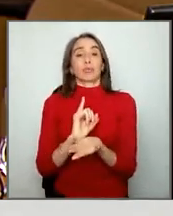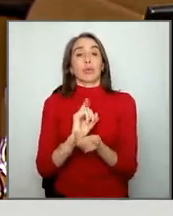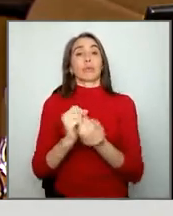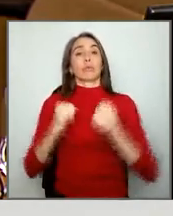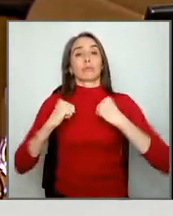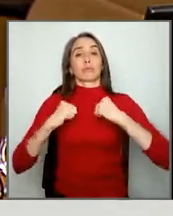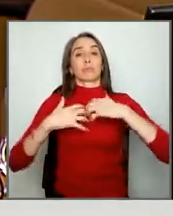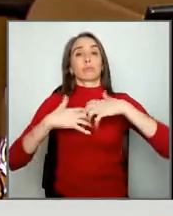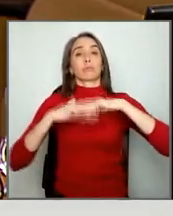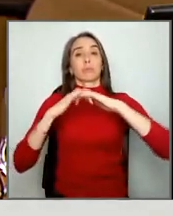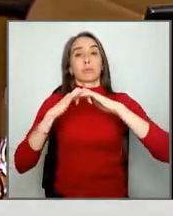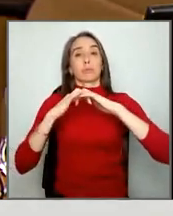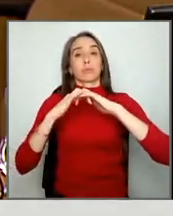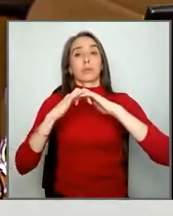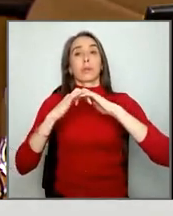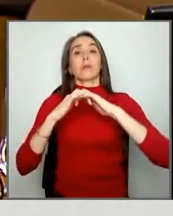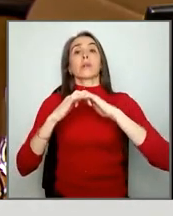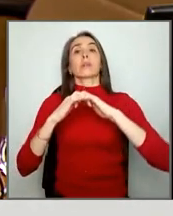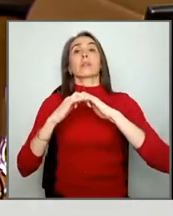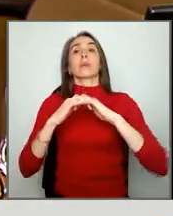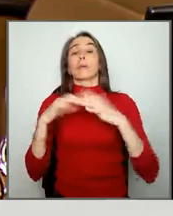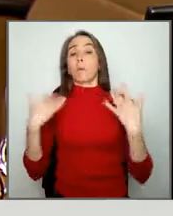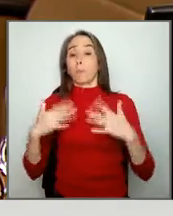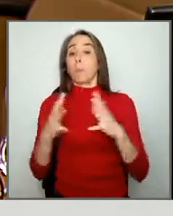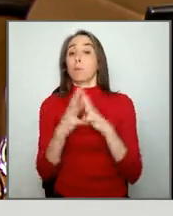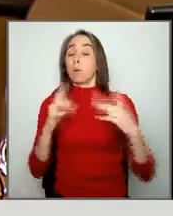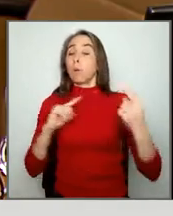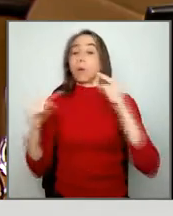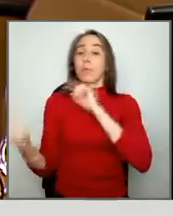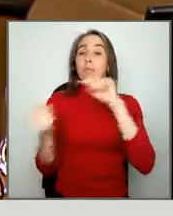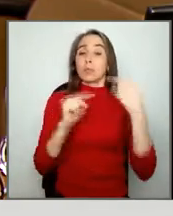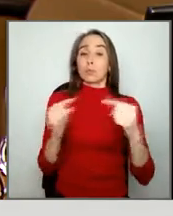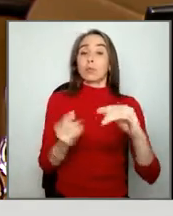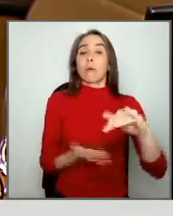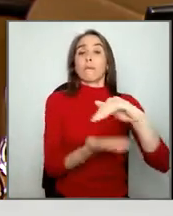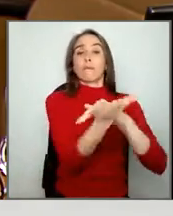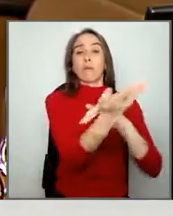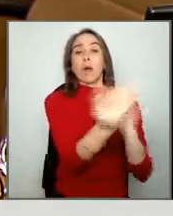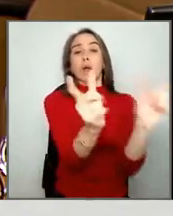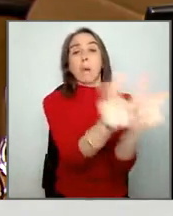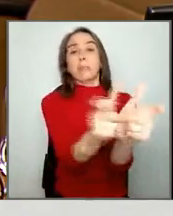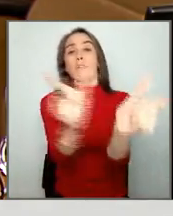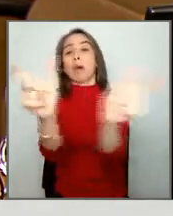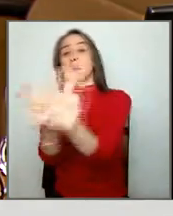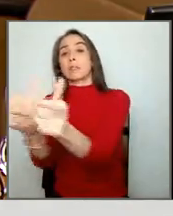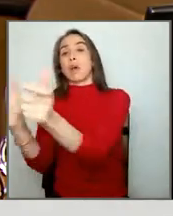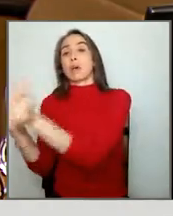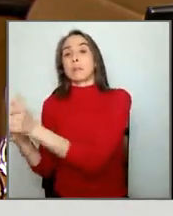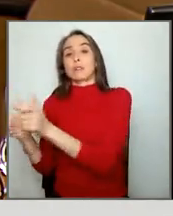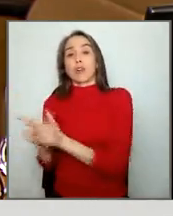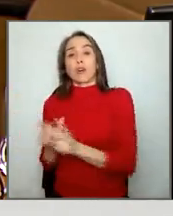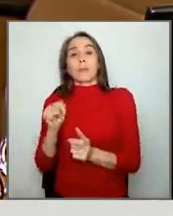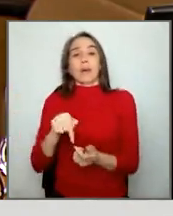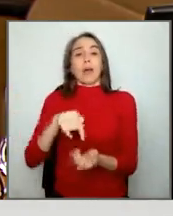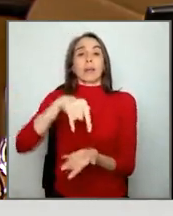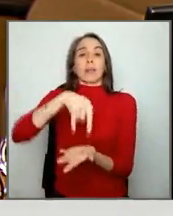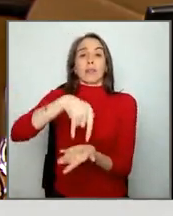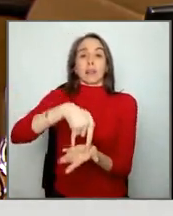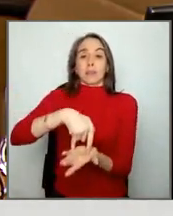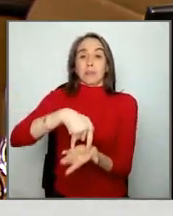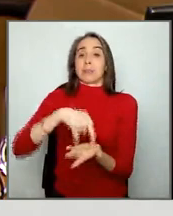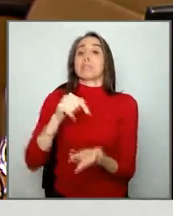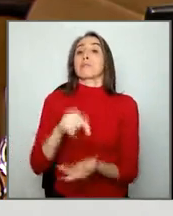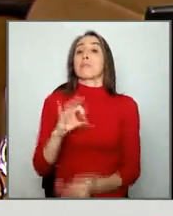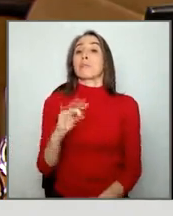a través de una discusión intensa y por varias comisiones en este Congreso Nacional Y creo que eso es tremendamente importante pero